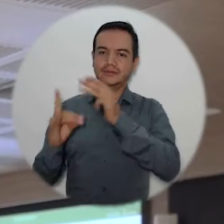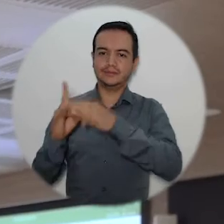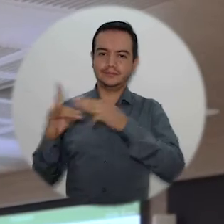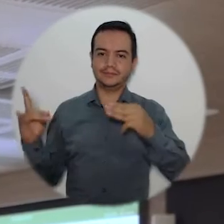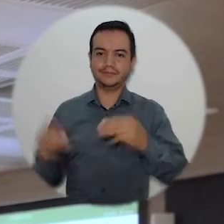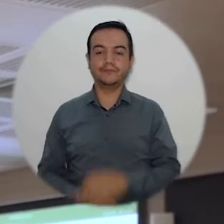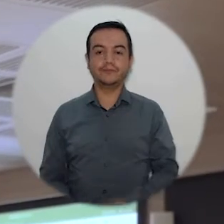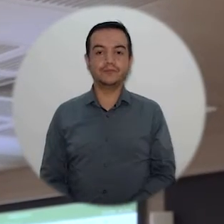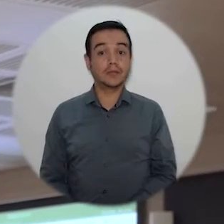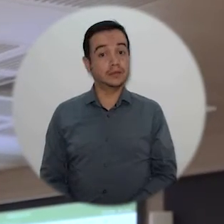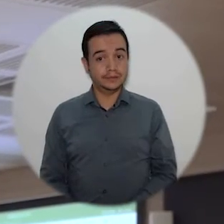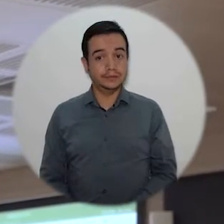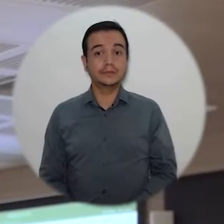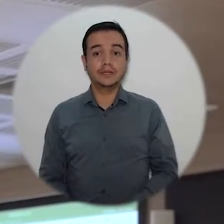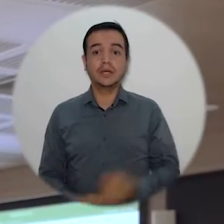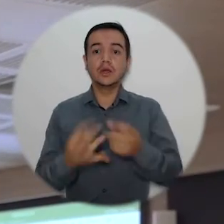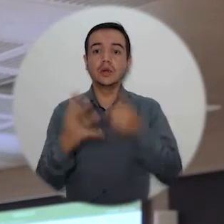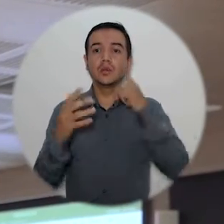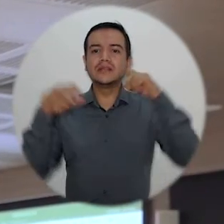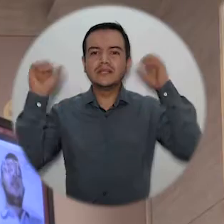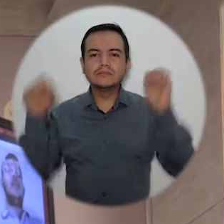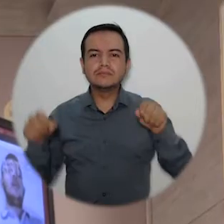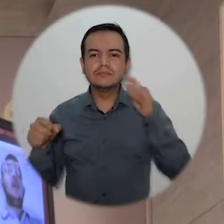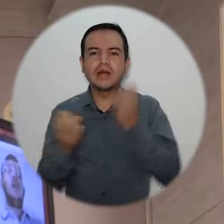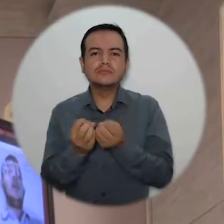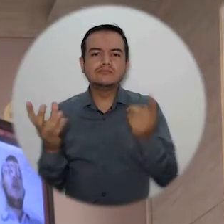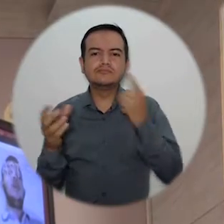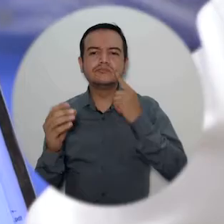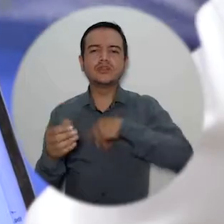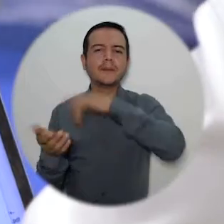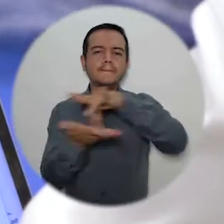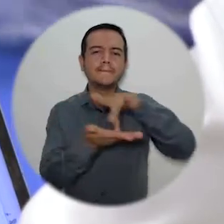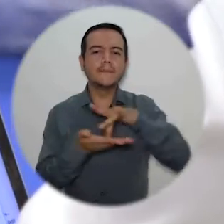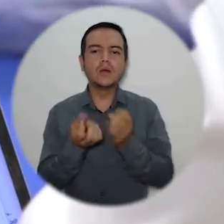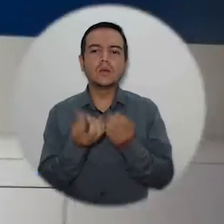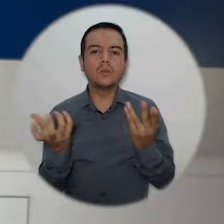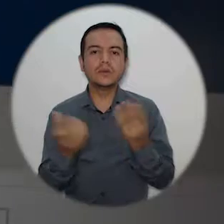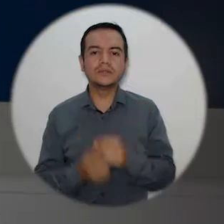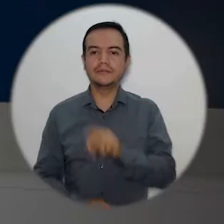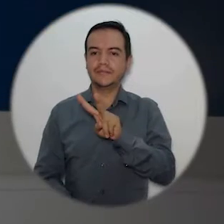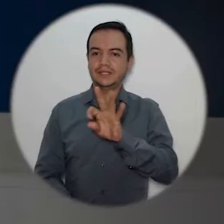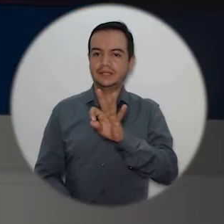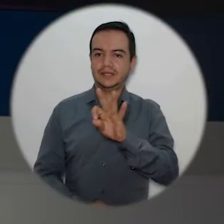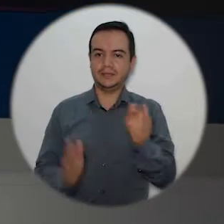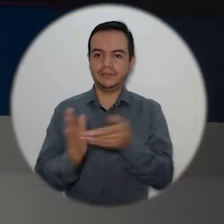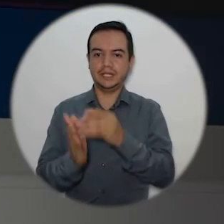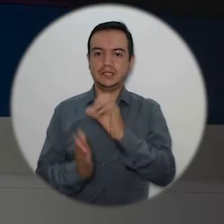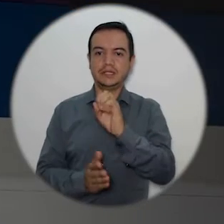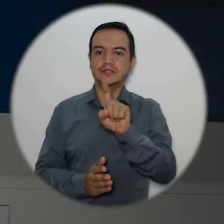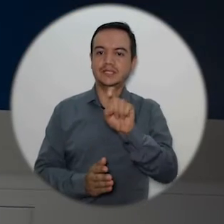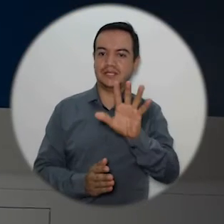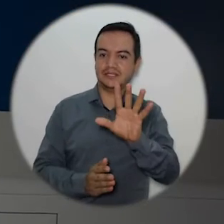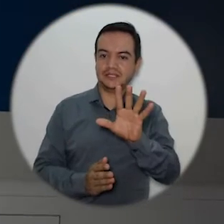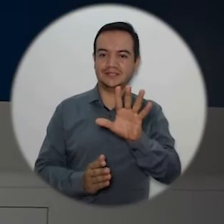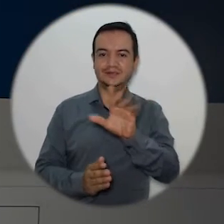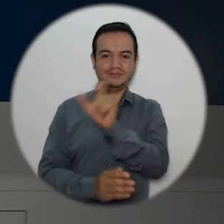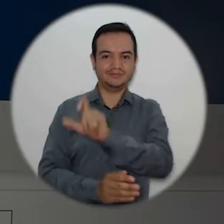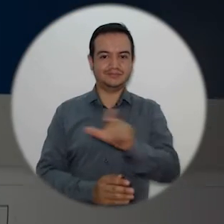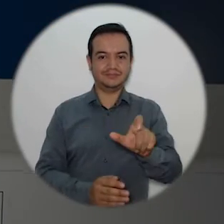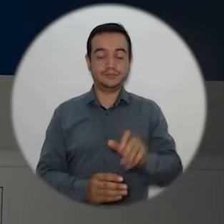comprometidos por la institucionalidad. Cabe mencionar que para la votación electrónica estaban habilitados 23